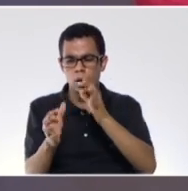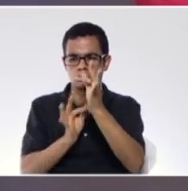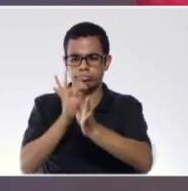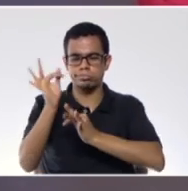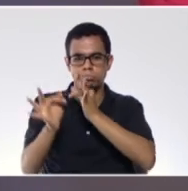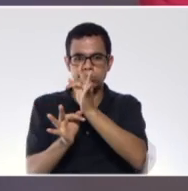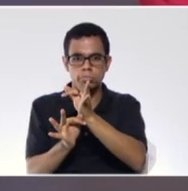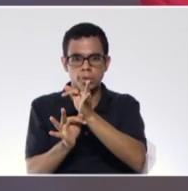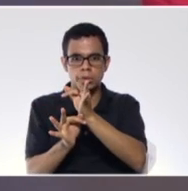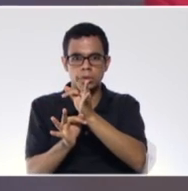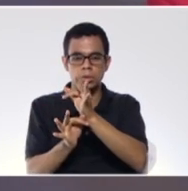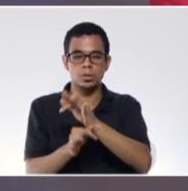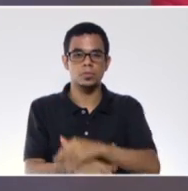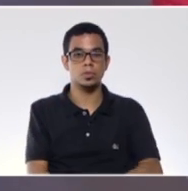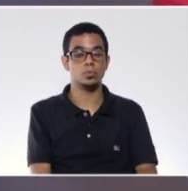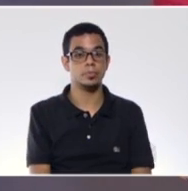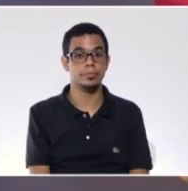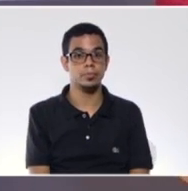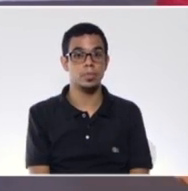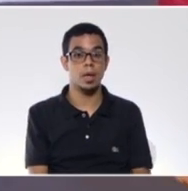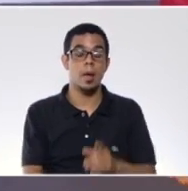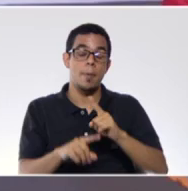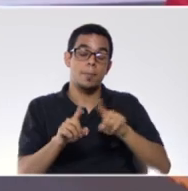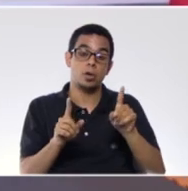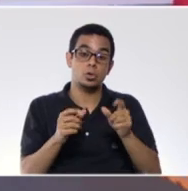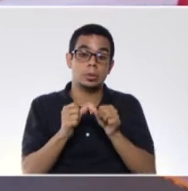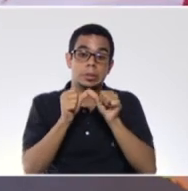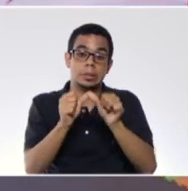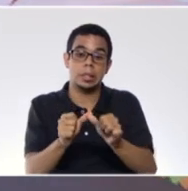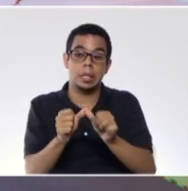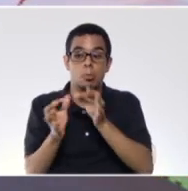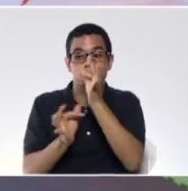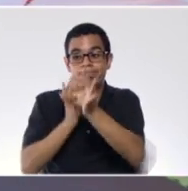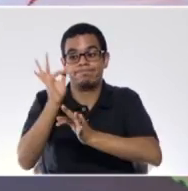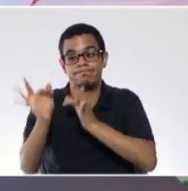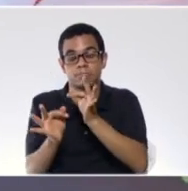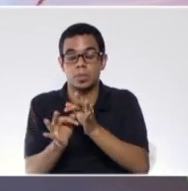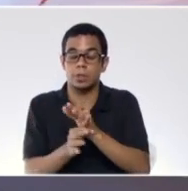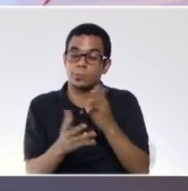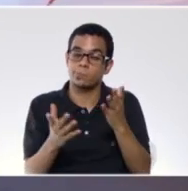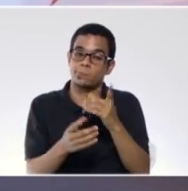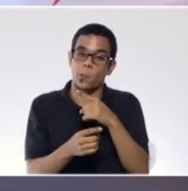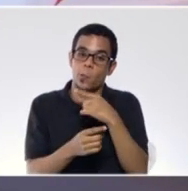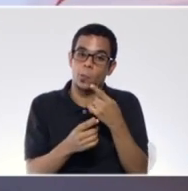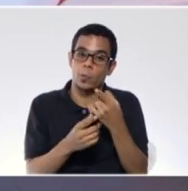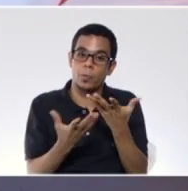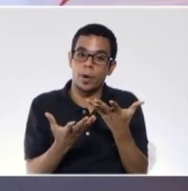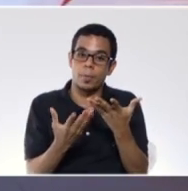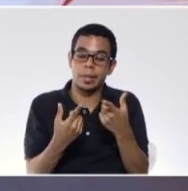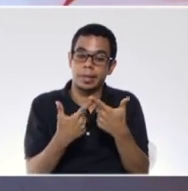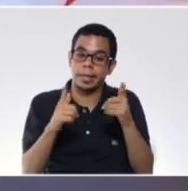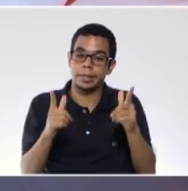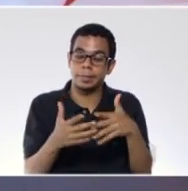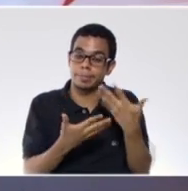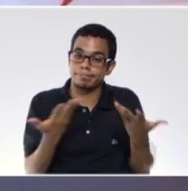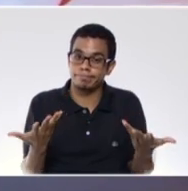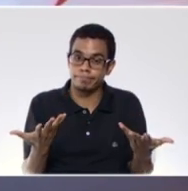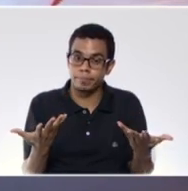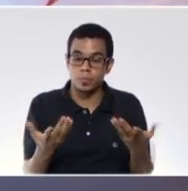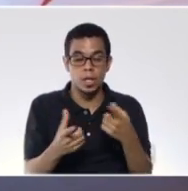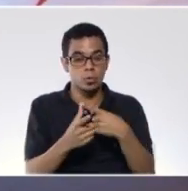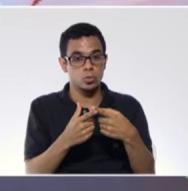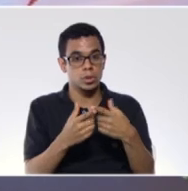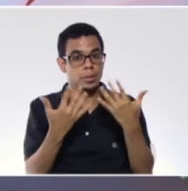no cortamos con los contagios, no vamos a poder. Así que mucha conciencia, Venezuela. Pero por ahora, Cianya, lo más importante es que tenemos